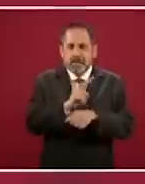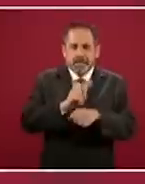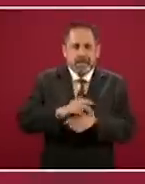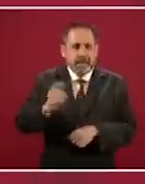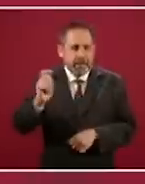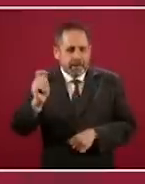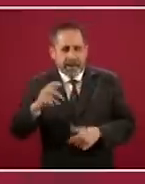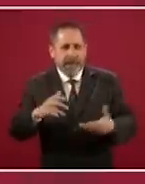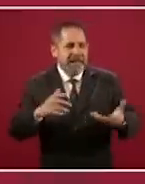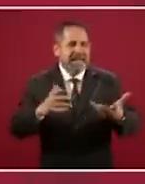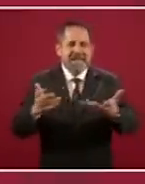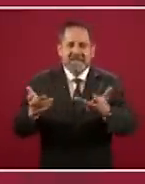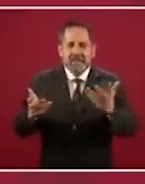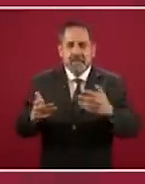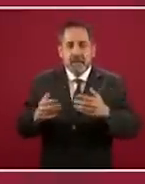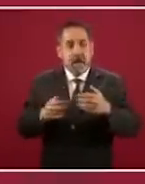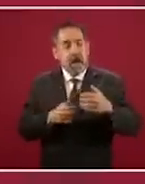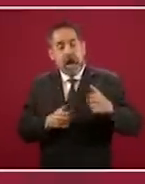y arriba